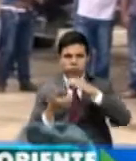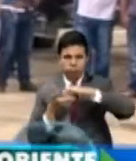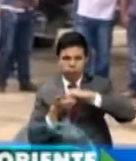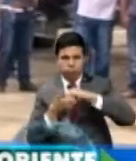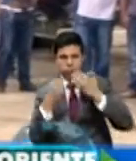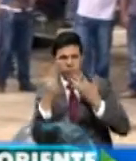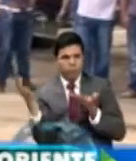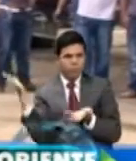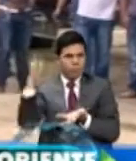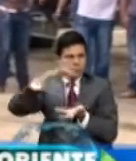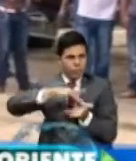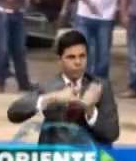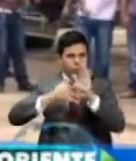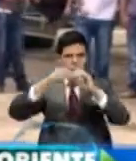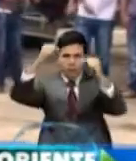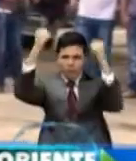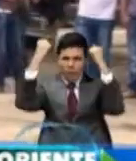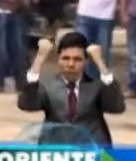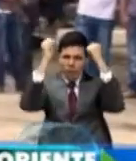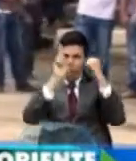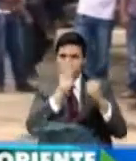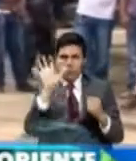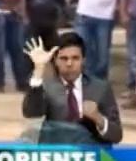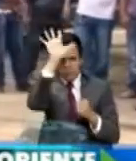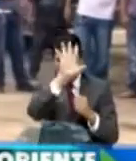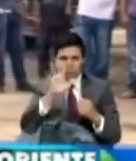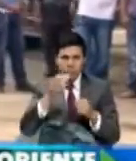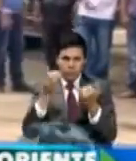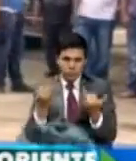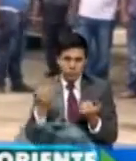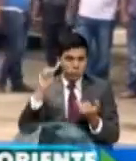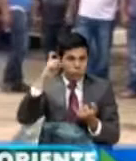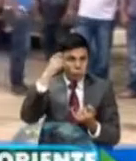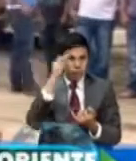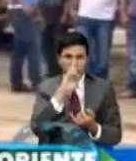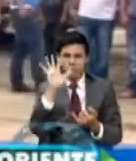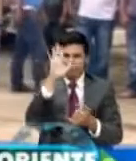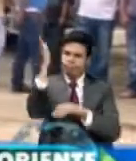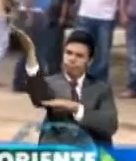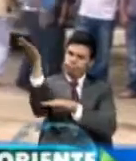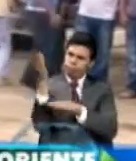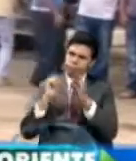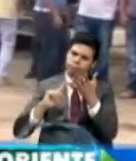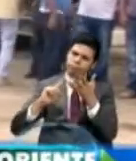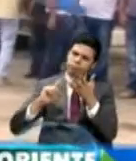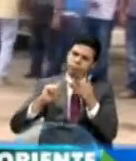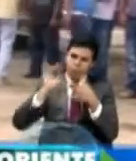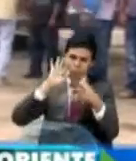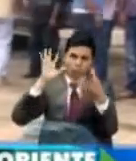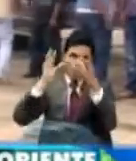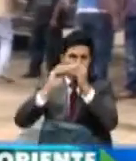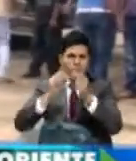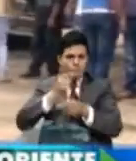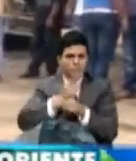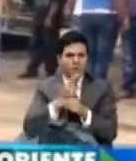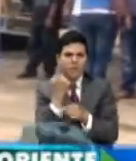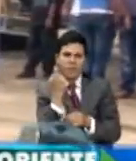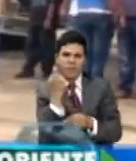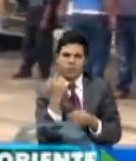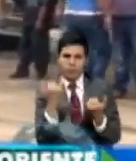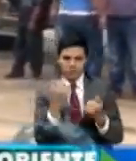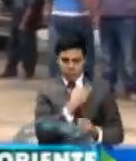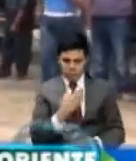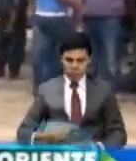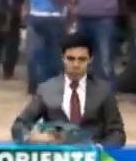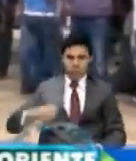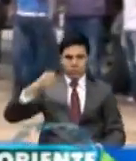unen a este paro nacional, pidiéndole al gobierno nacional algunos acuerdos que no se han cumplido. En estos momentos nos acompaña el